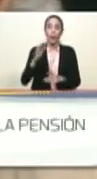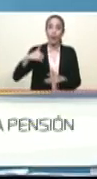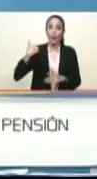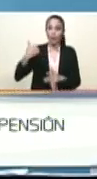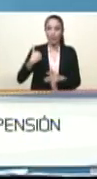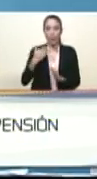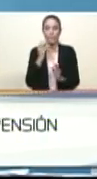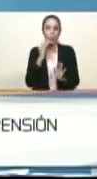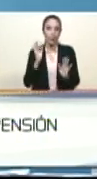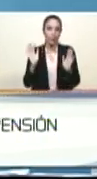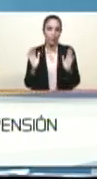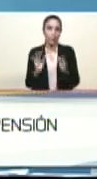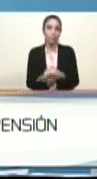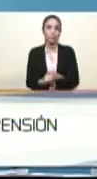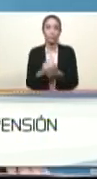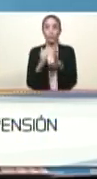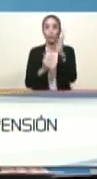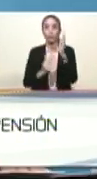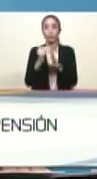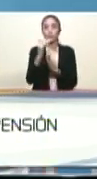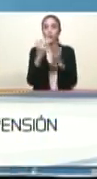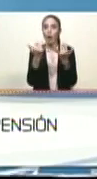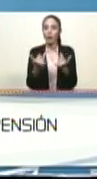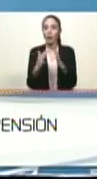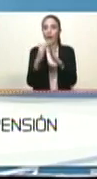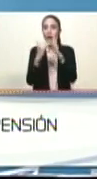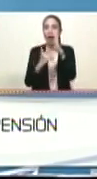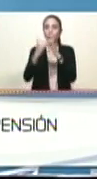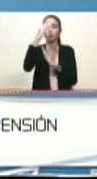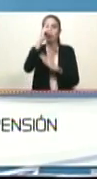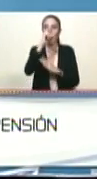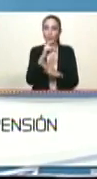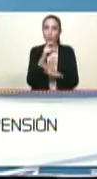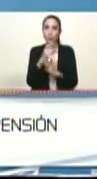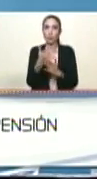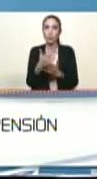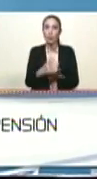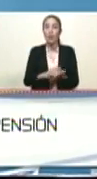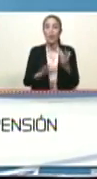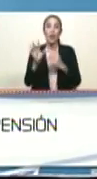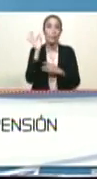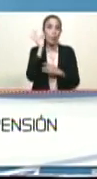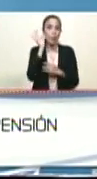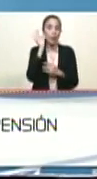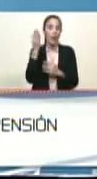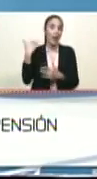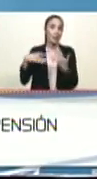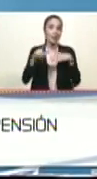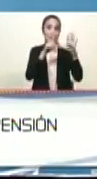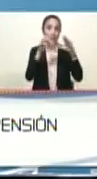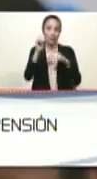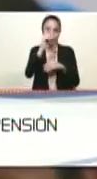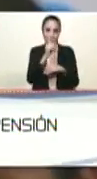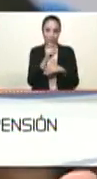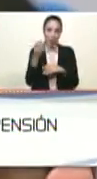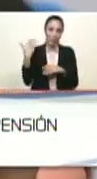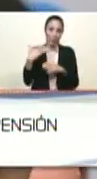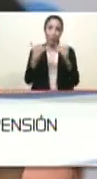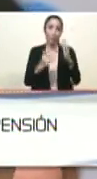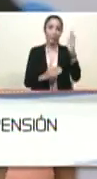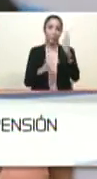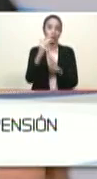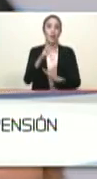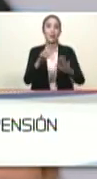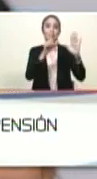recientemente acaban de subir la edad, ¿no?, de las mujeres, que era de 60 años, la acaban de subir a